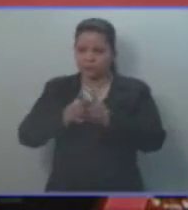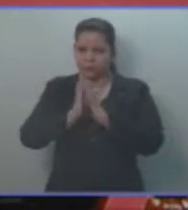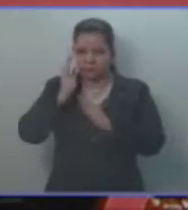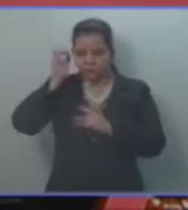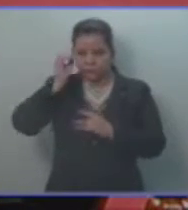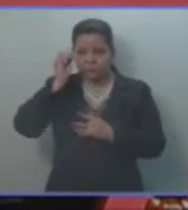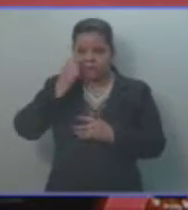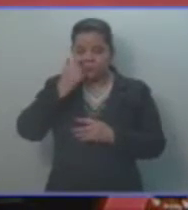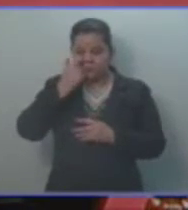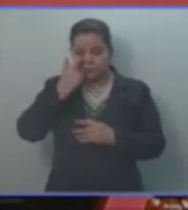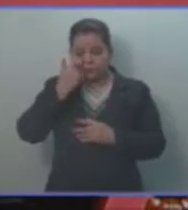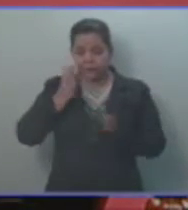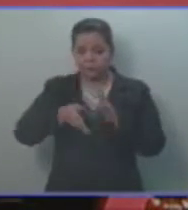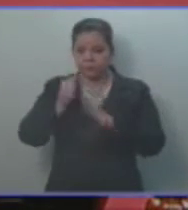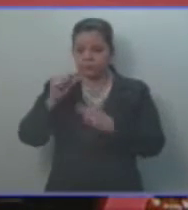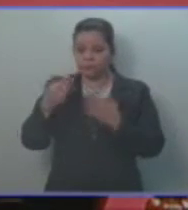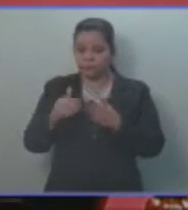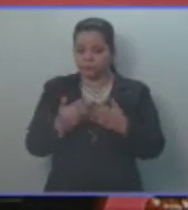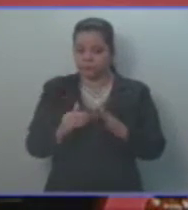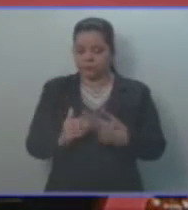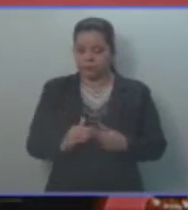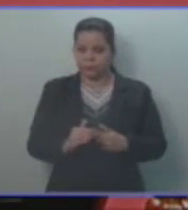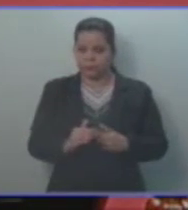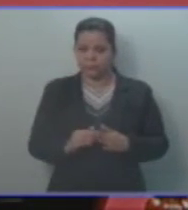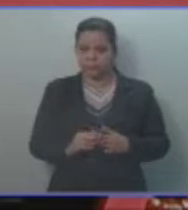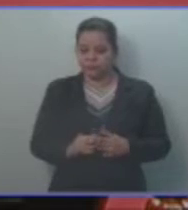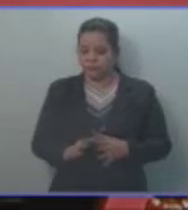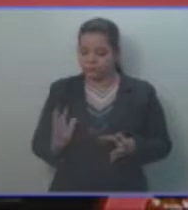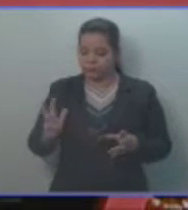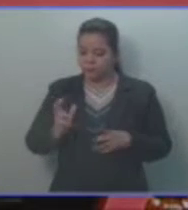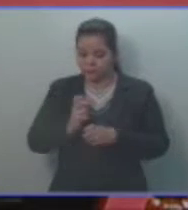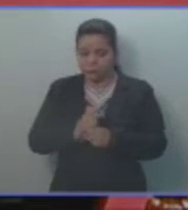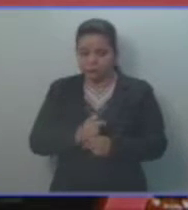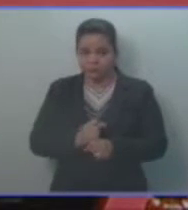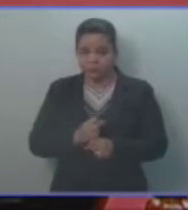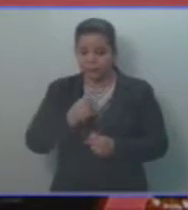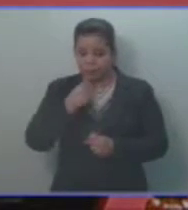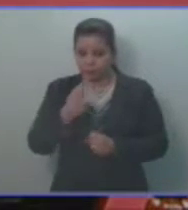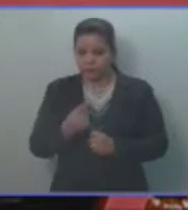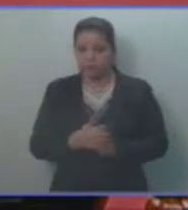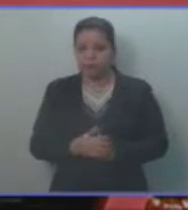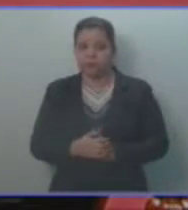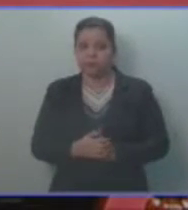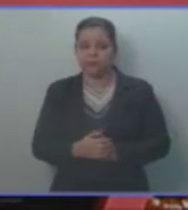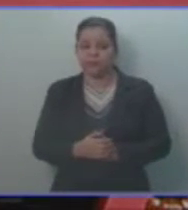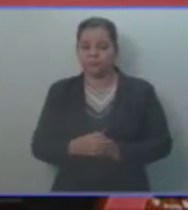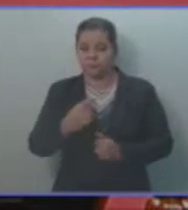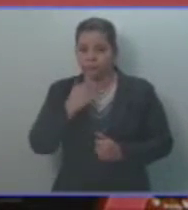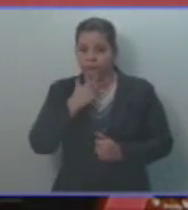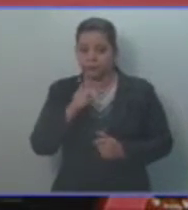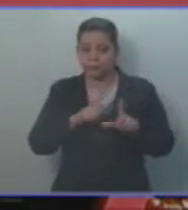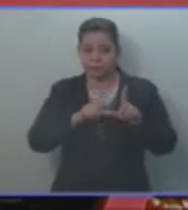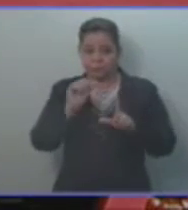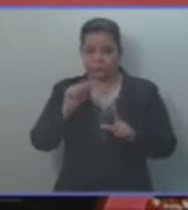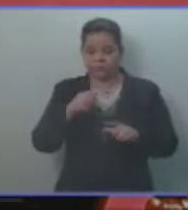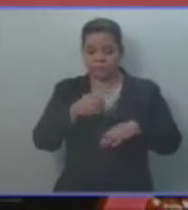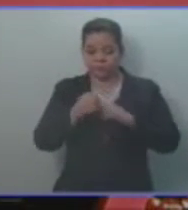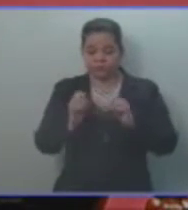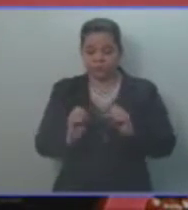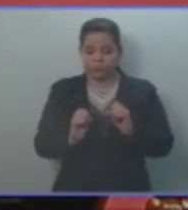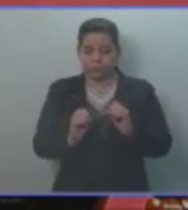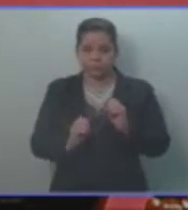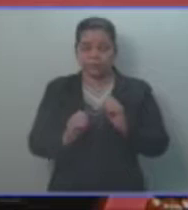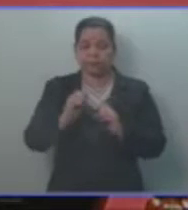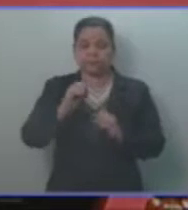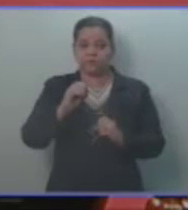a instituciones relacionadas con el tema, quienes en síntesis expresaron: A. La Unidad Técnica Ejecutiva del